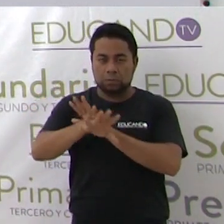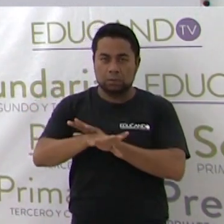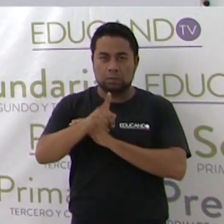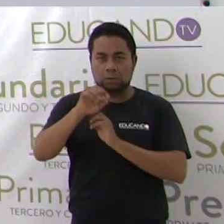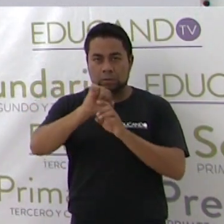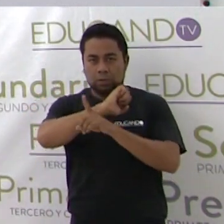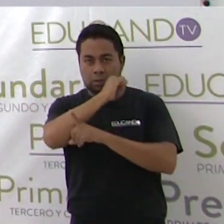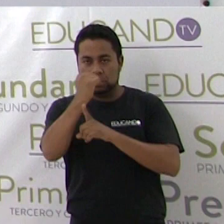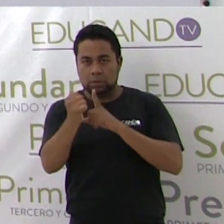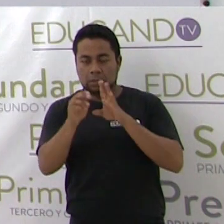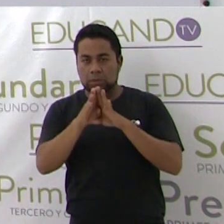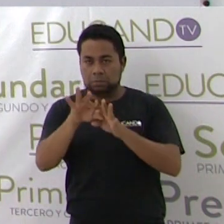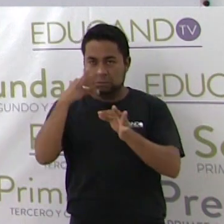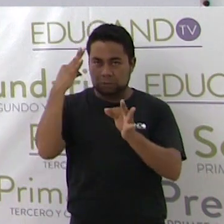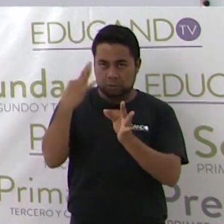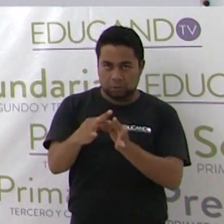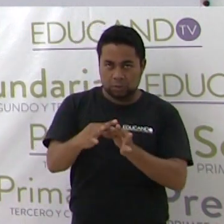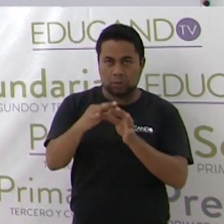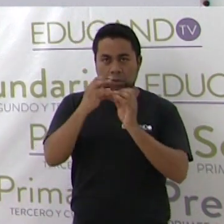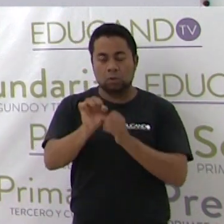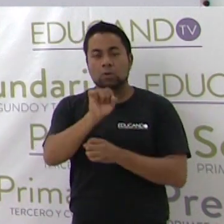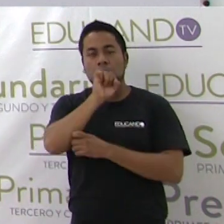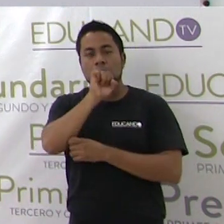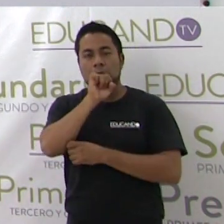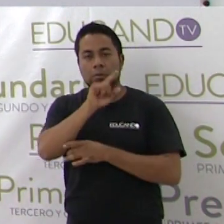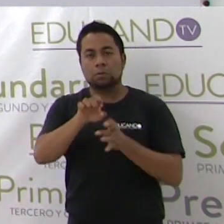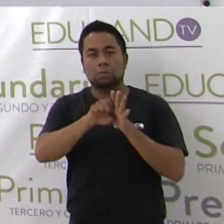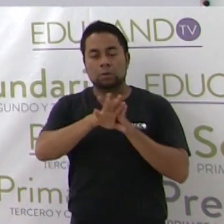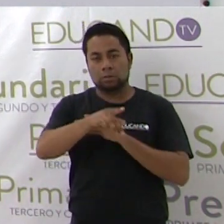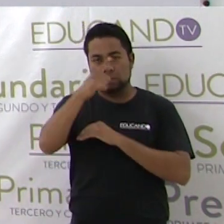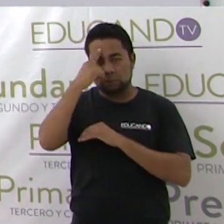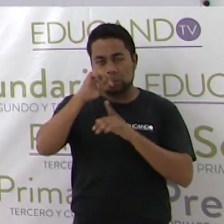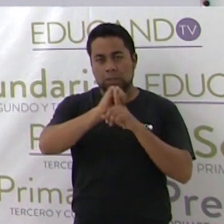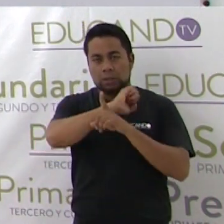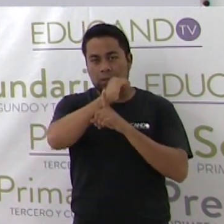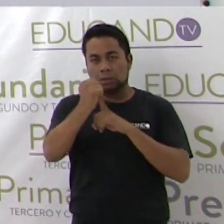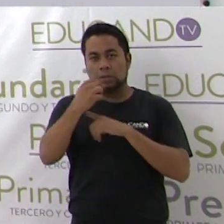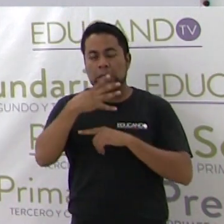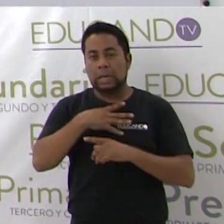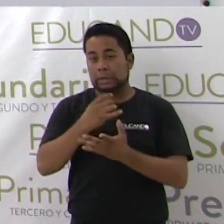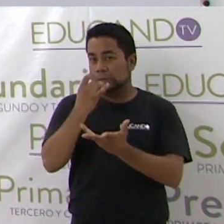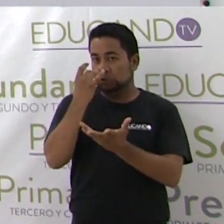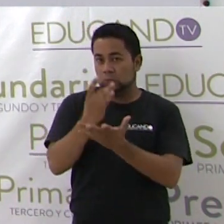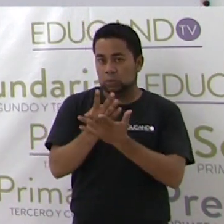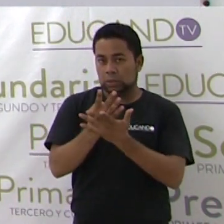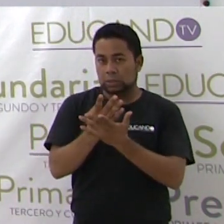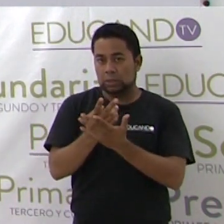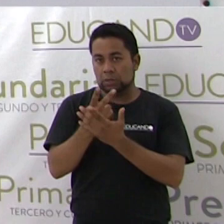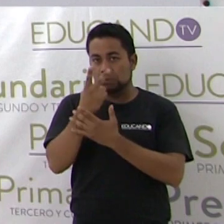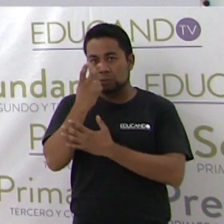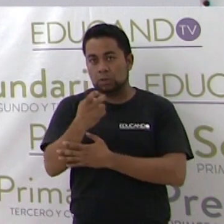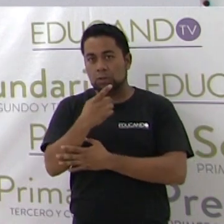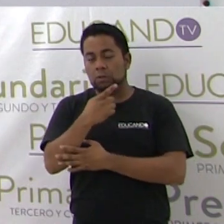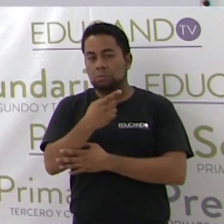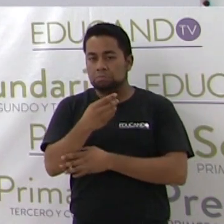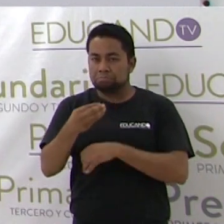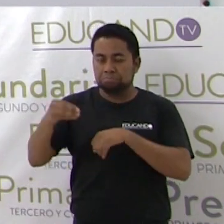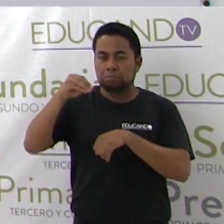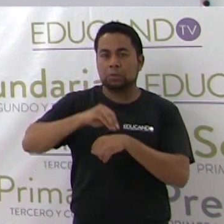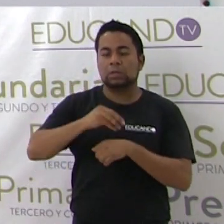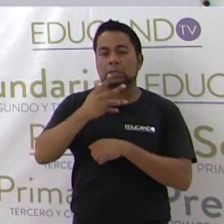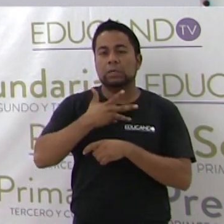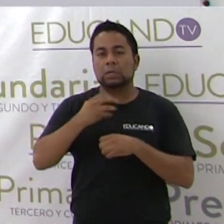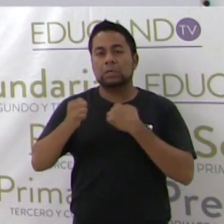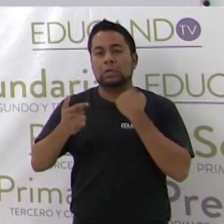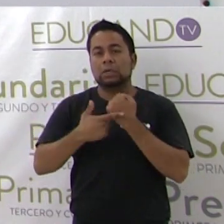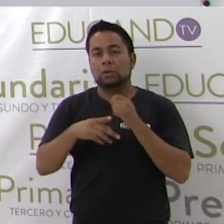es concluida o ya se concluyó, o también si una situación es única y por lo tanto te va a permitir tener